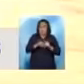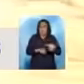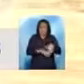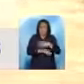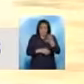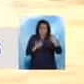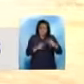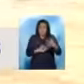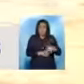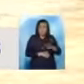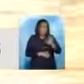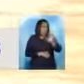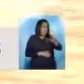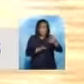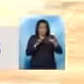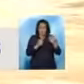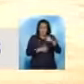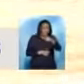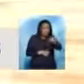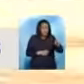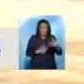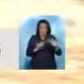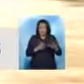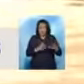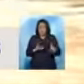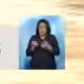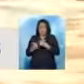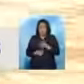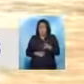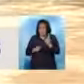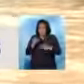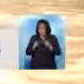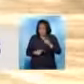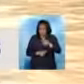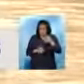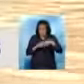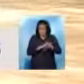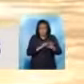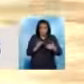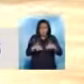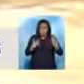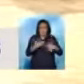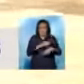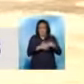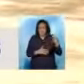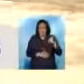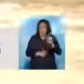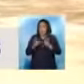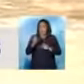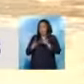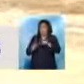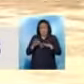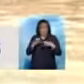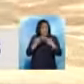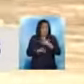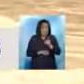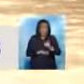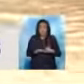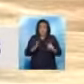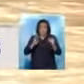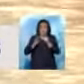Ya hemos sacado ya como 5 familias por acá, aproximadamente. Hay gente que está atorada, está en su casa, no puede salir. Sí, hay personal, familias que están